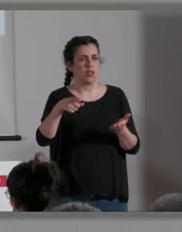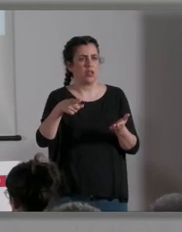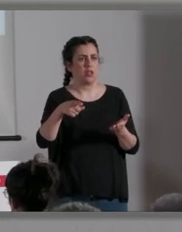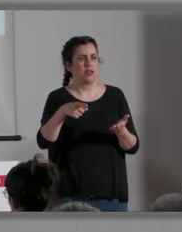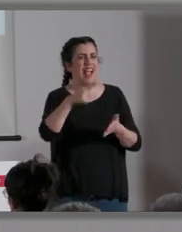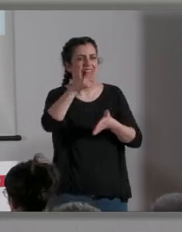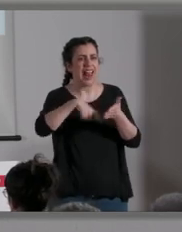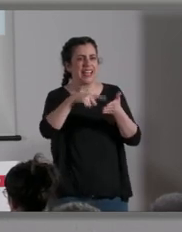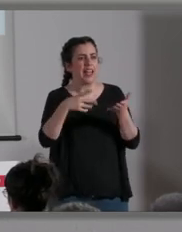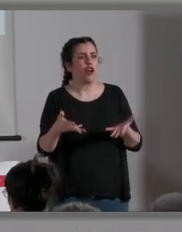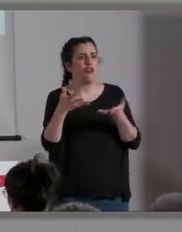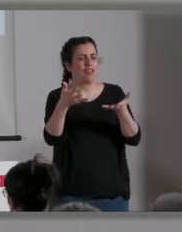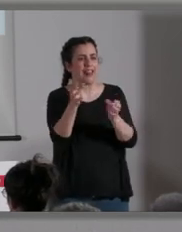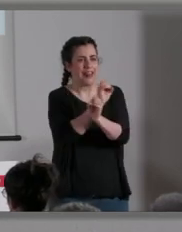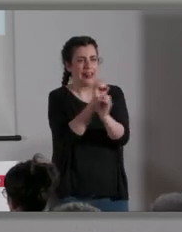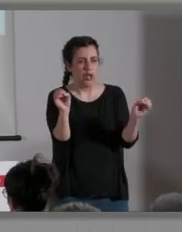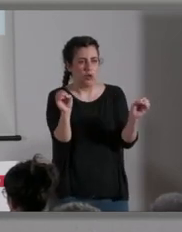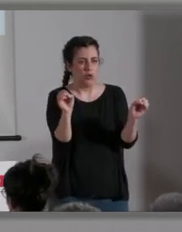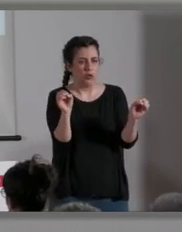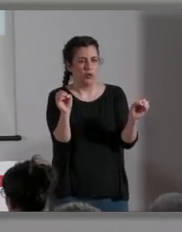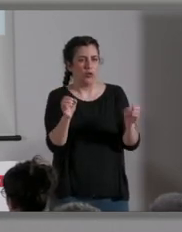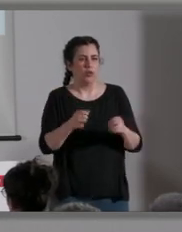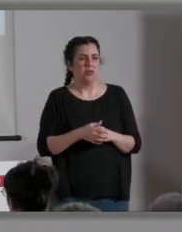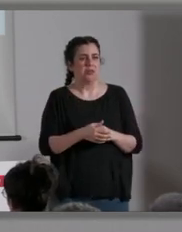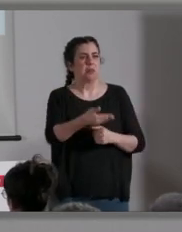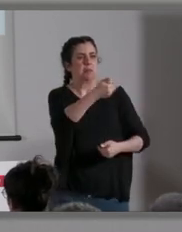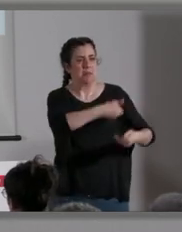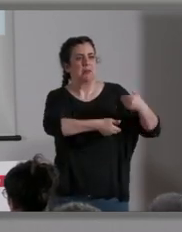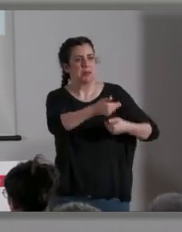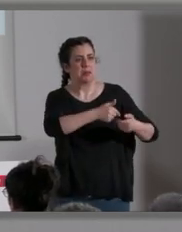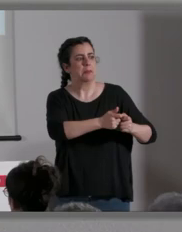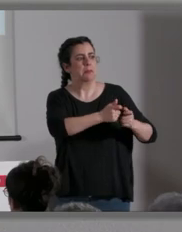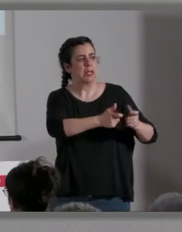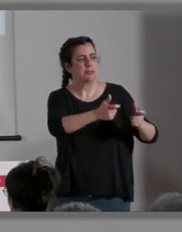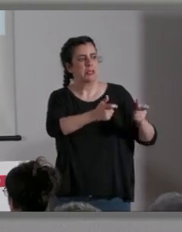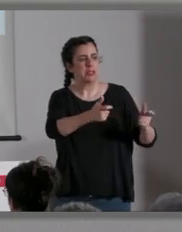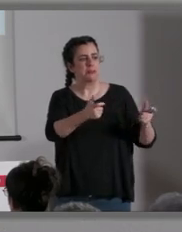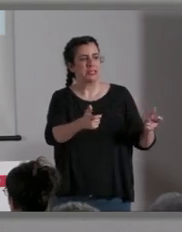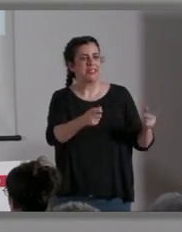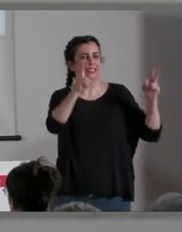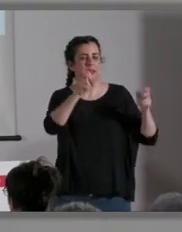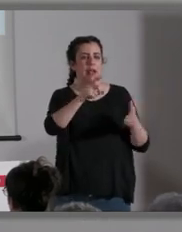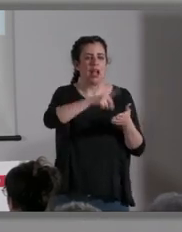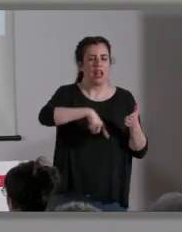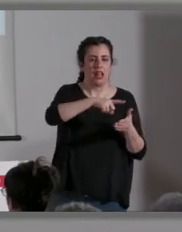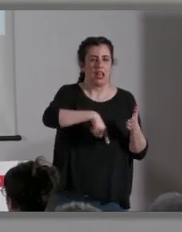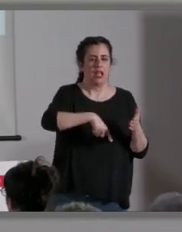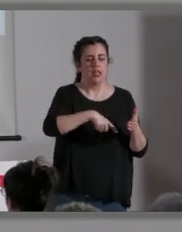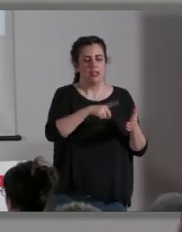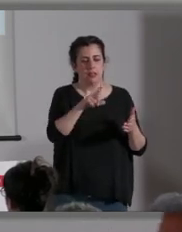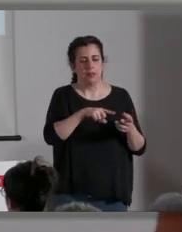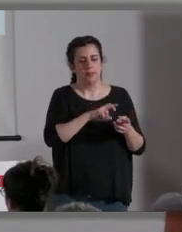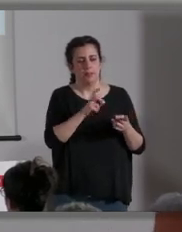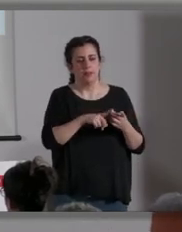cero. Una demanda creciente en cuanto a alquiler